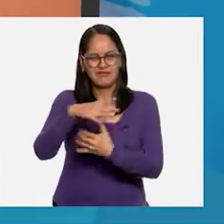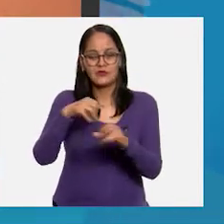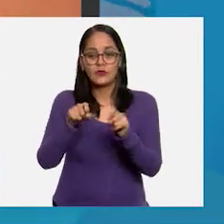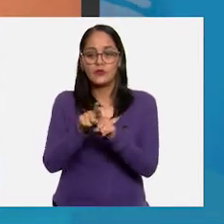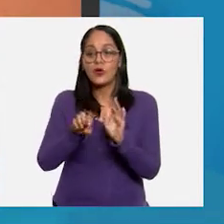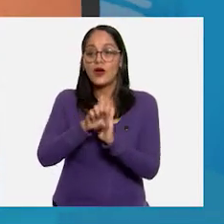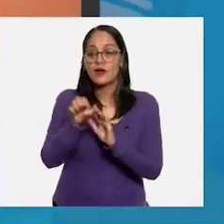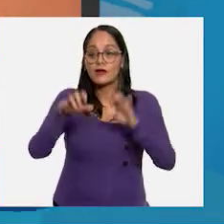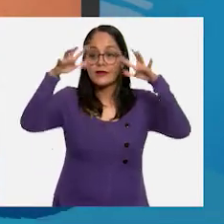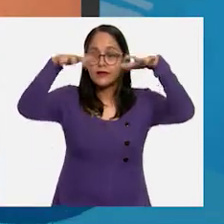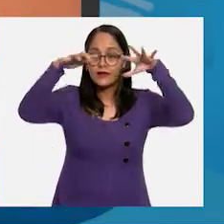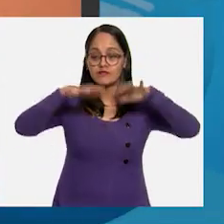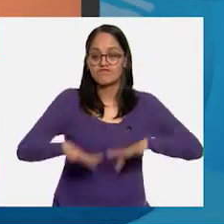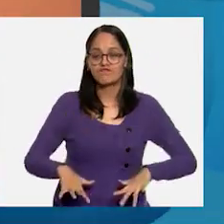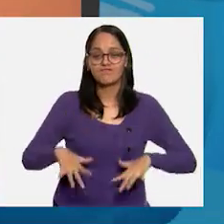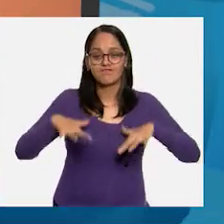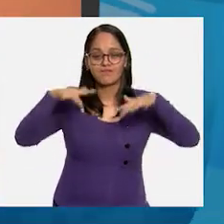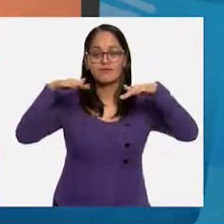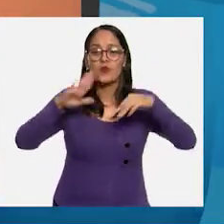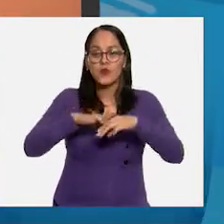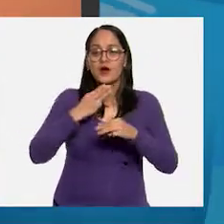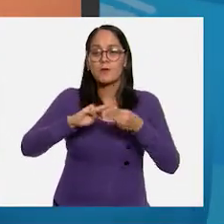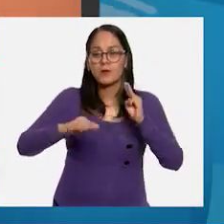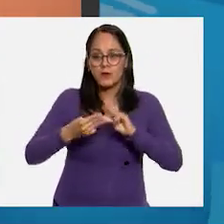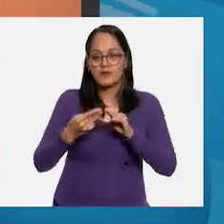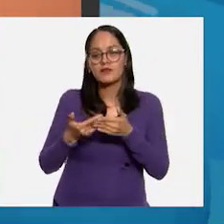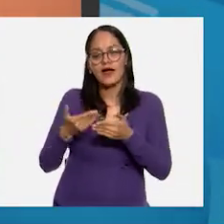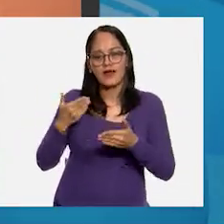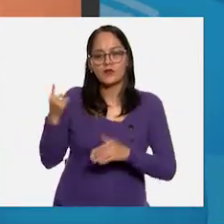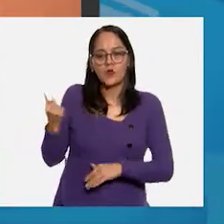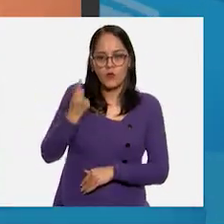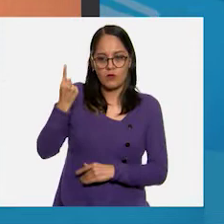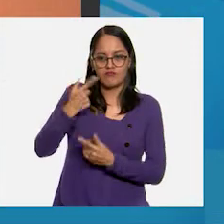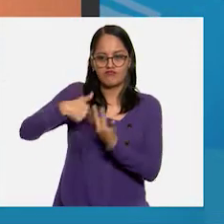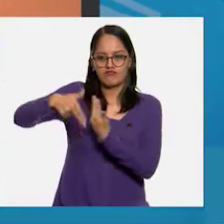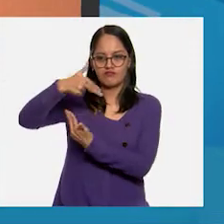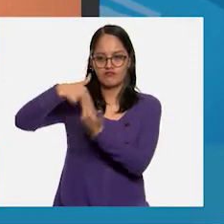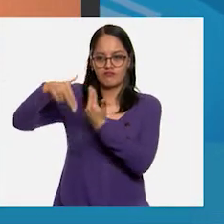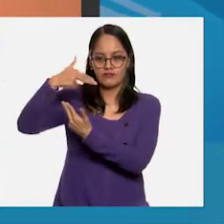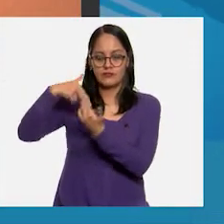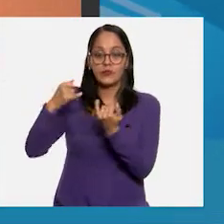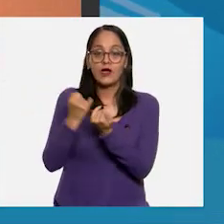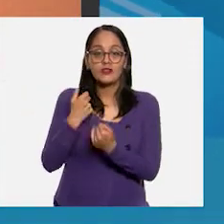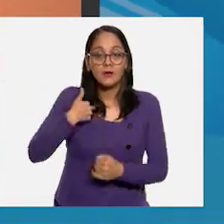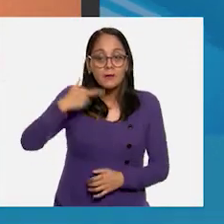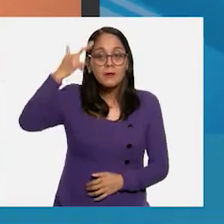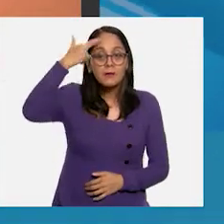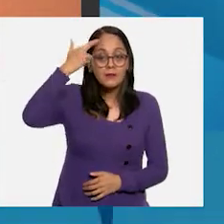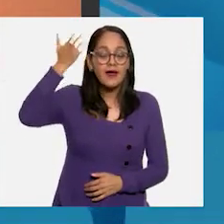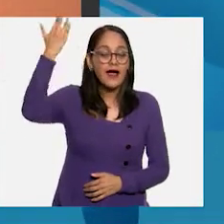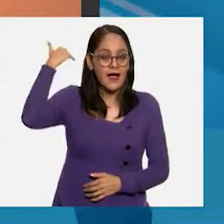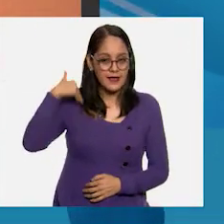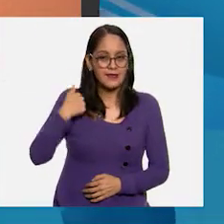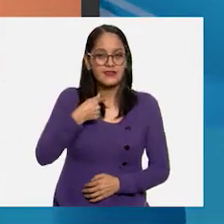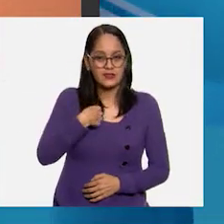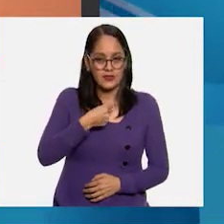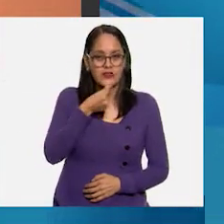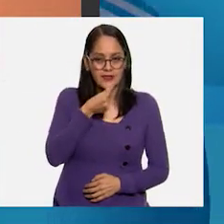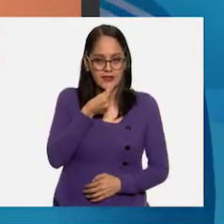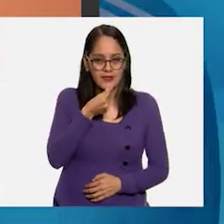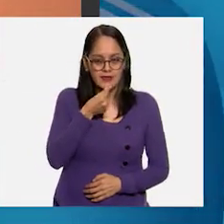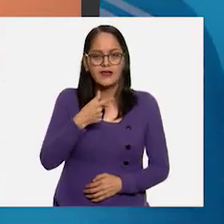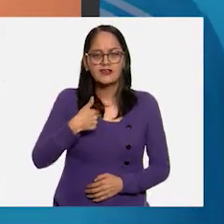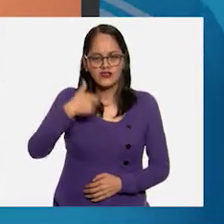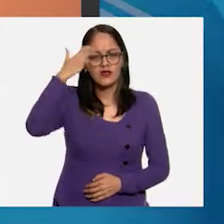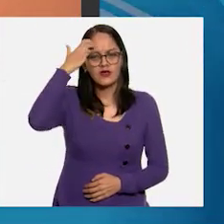específicamente inundaciones causadas por huracanes. Desde que yo soy niña, tengo recuerdos de días en donde ya